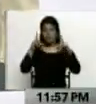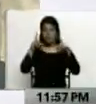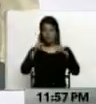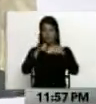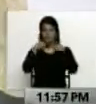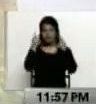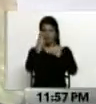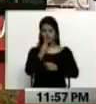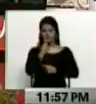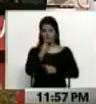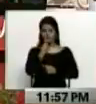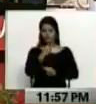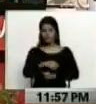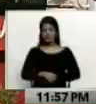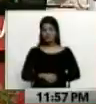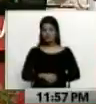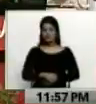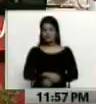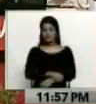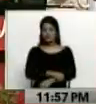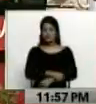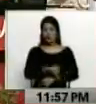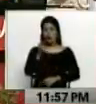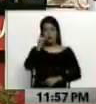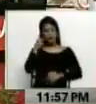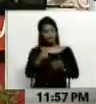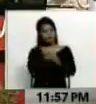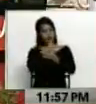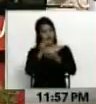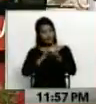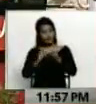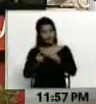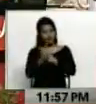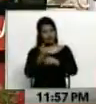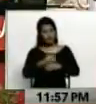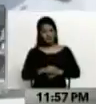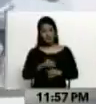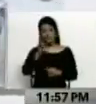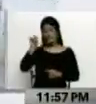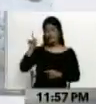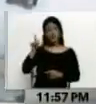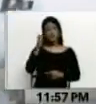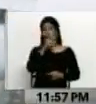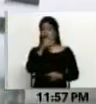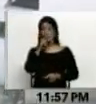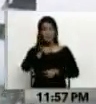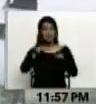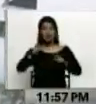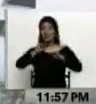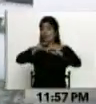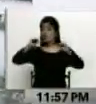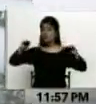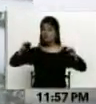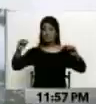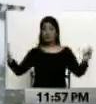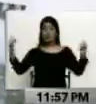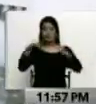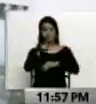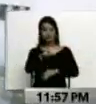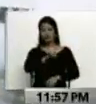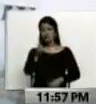me volvieron a quedar mal dice está una vez más dejan evidencia que no tienen poder de